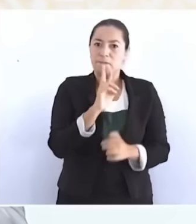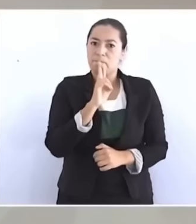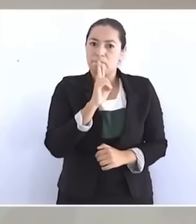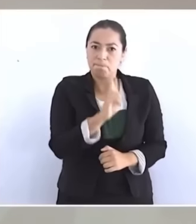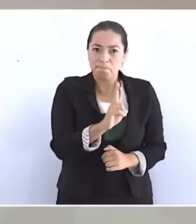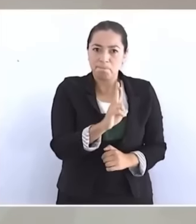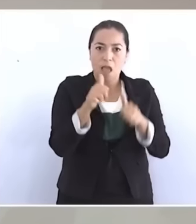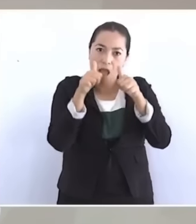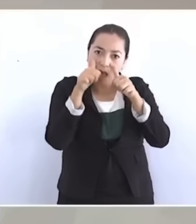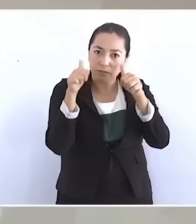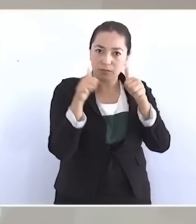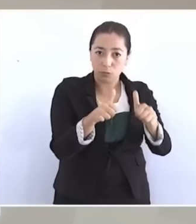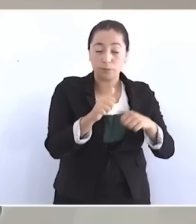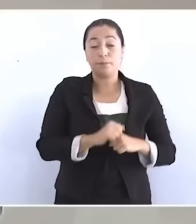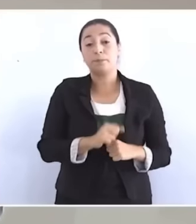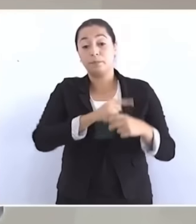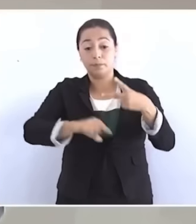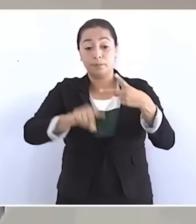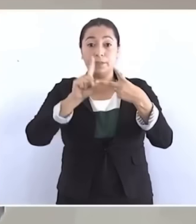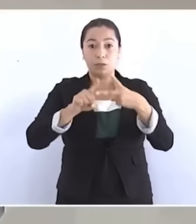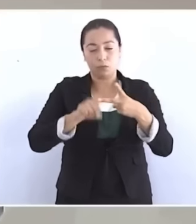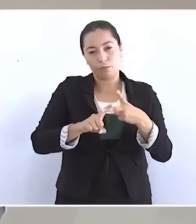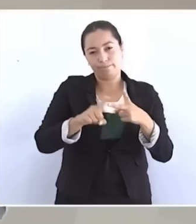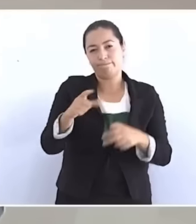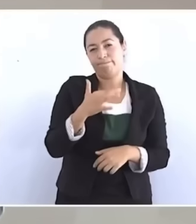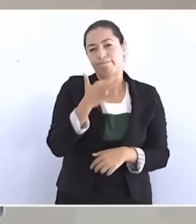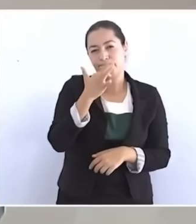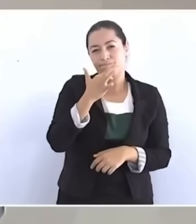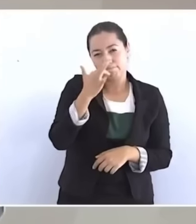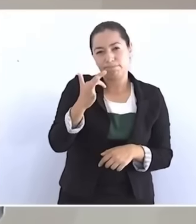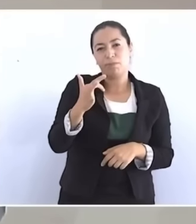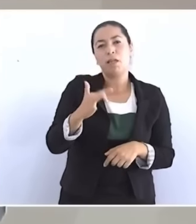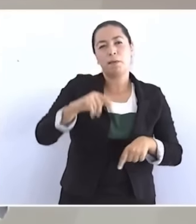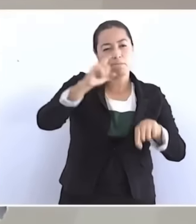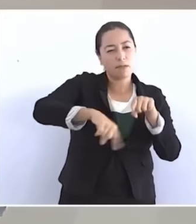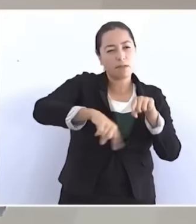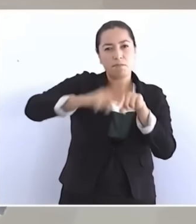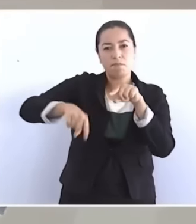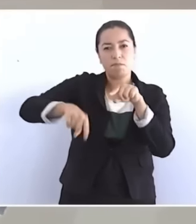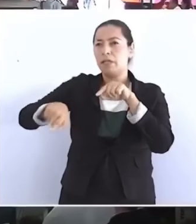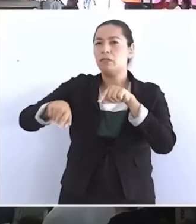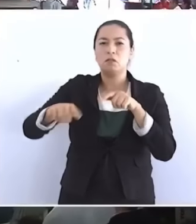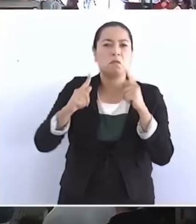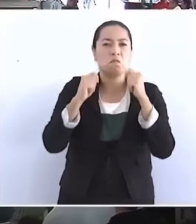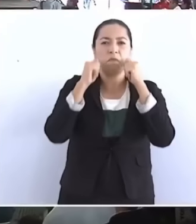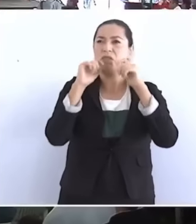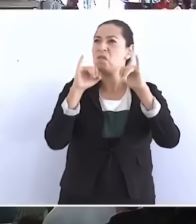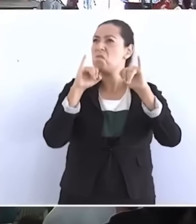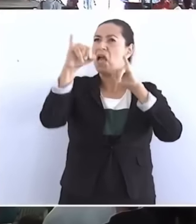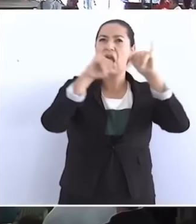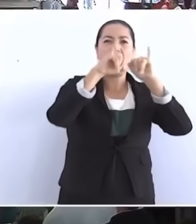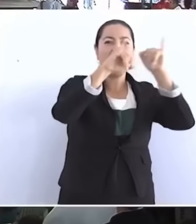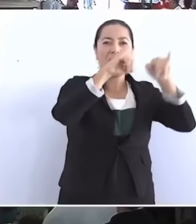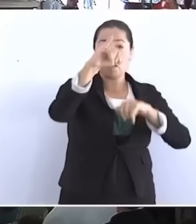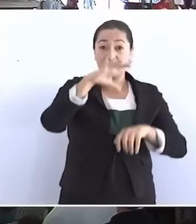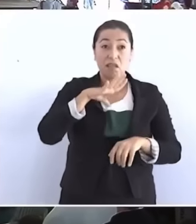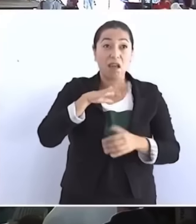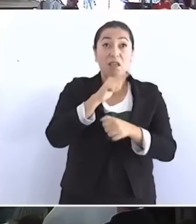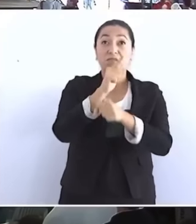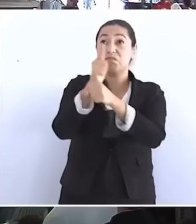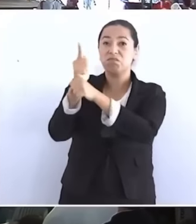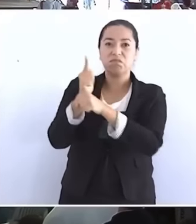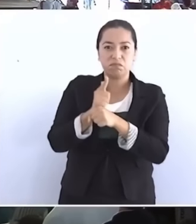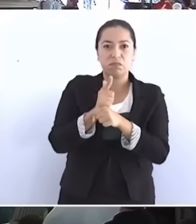principio, erradicar la corrupción en cualquier lugar donde se encuentre, para que los recursos